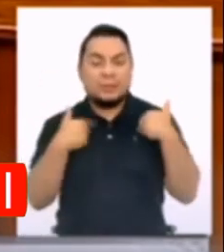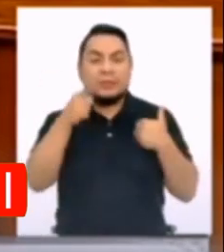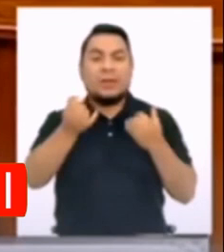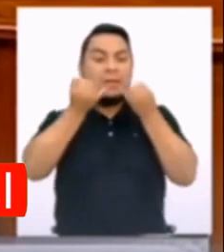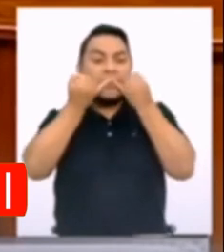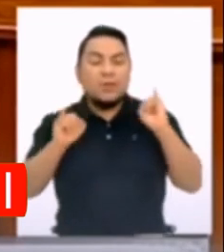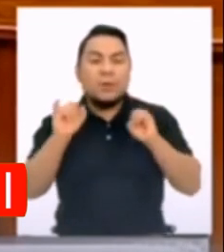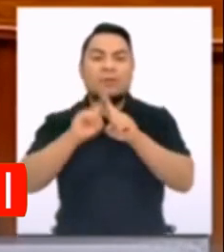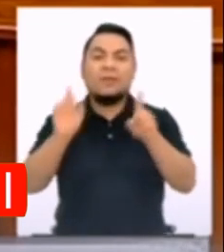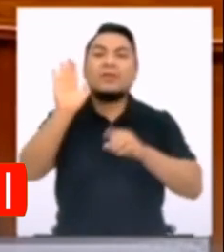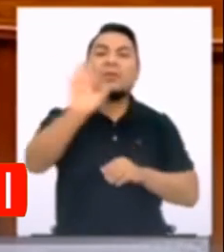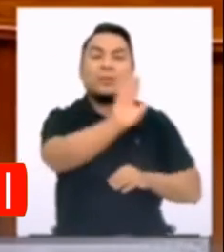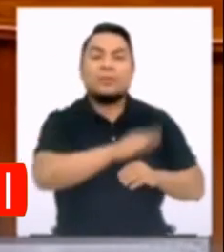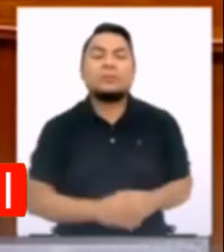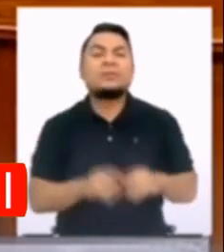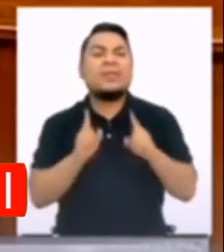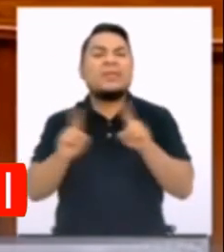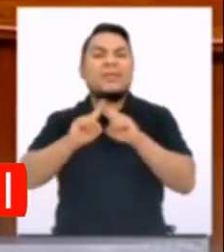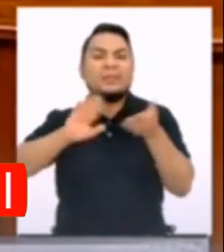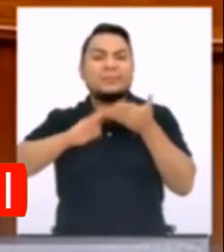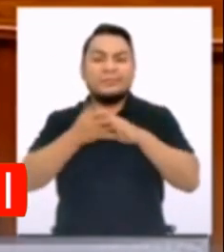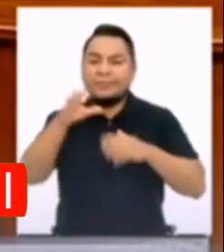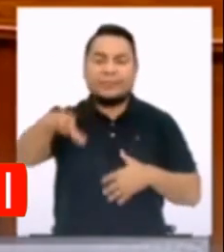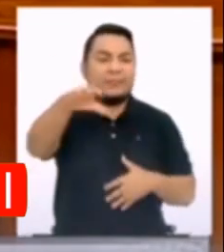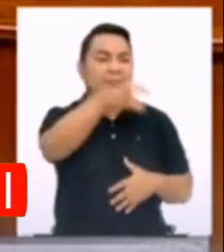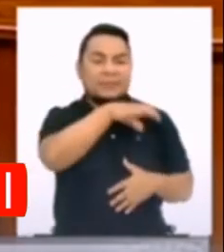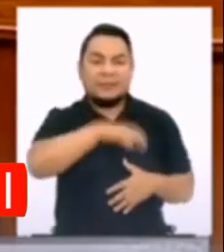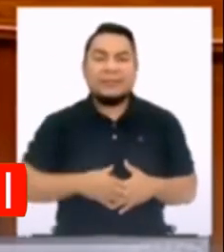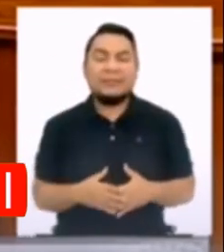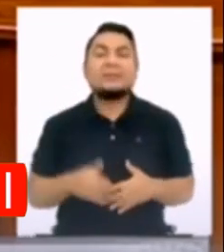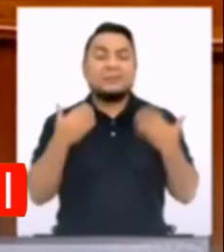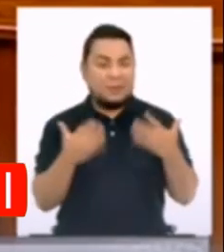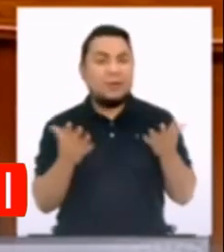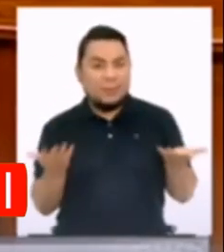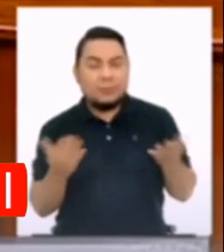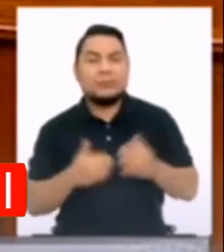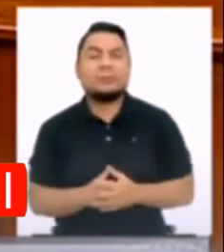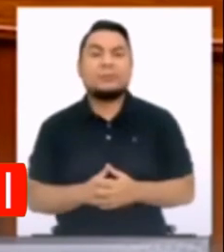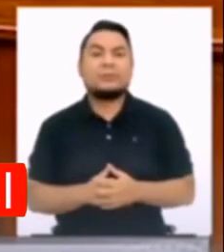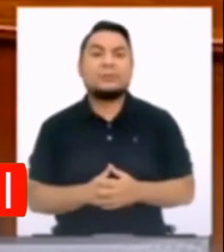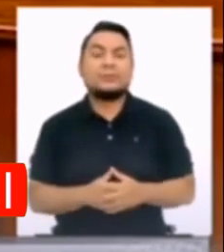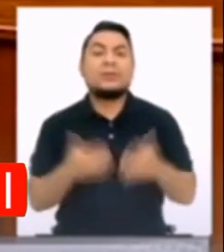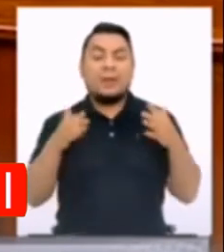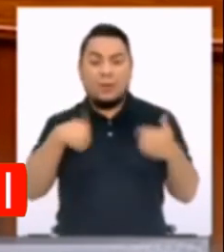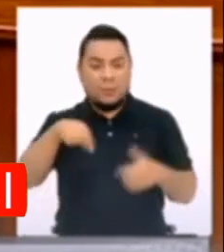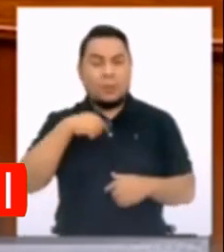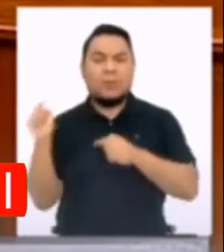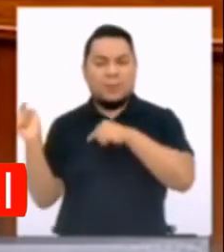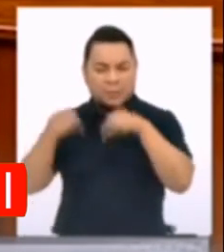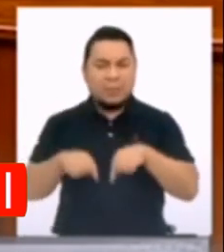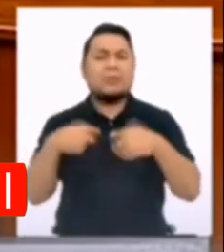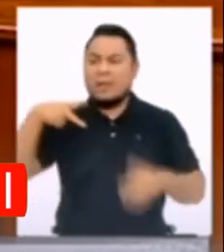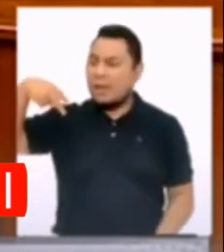agradecer a los militantes y a los congresistas que el día de hoy han apostado por la gobernabilidad y